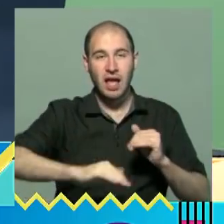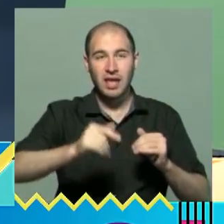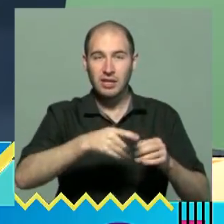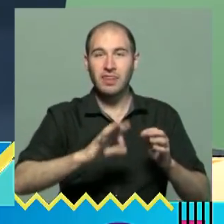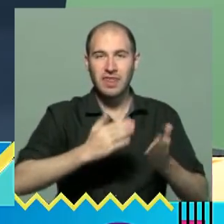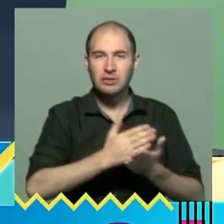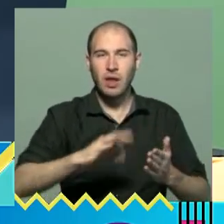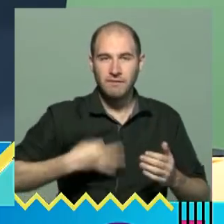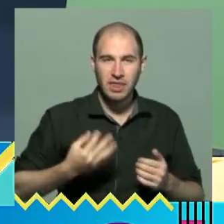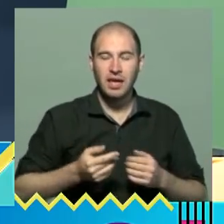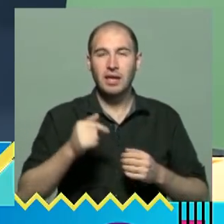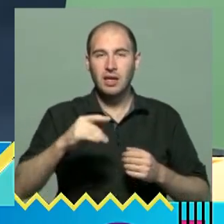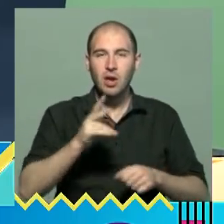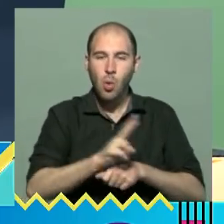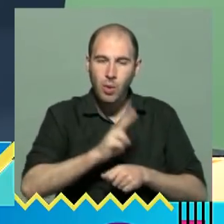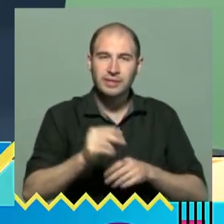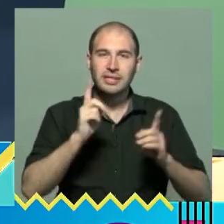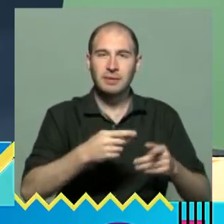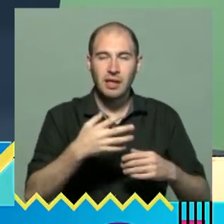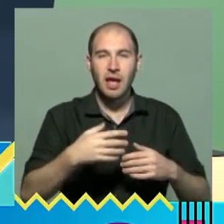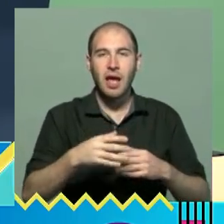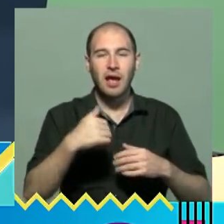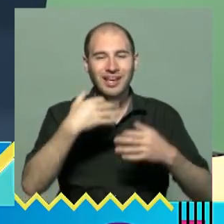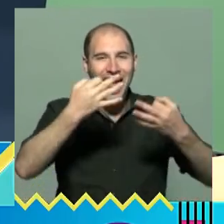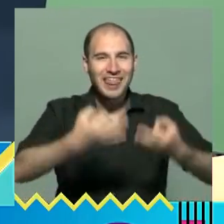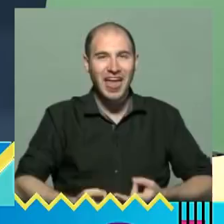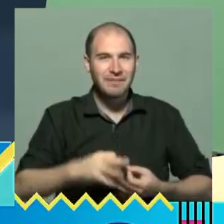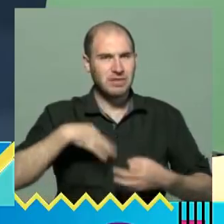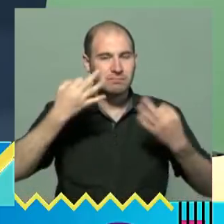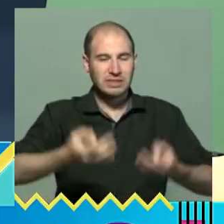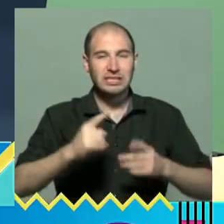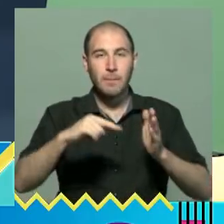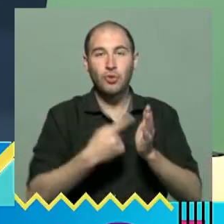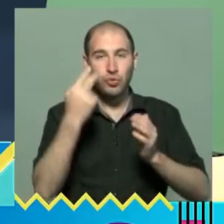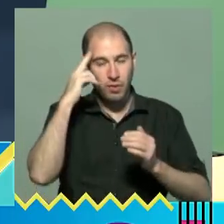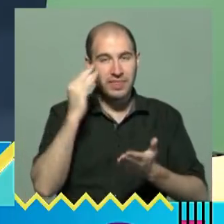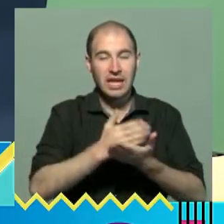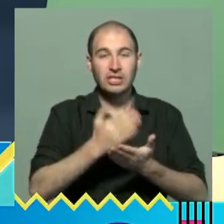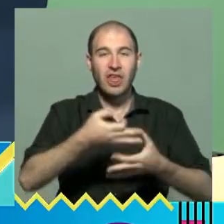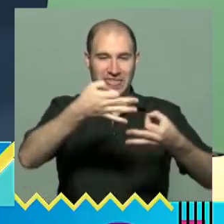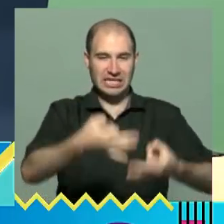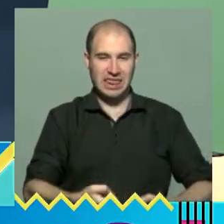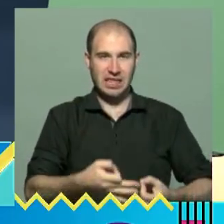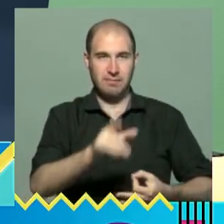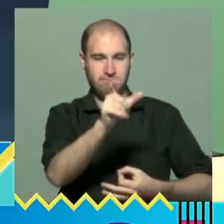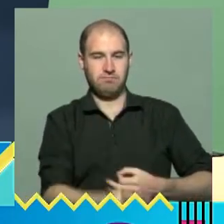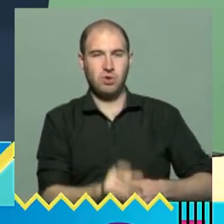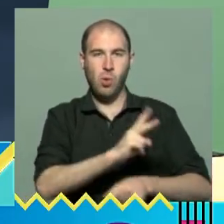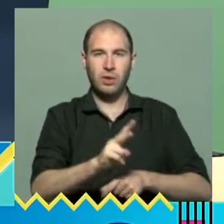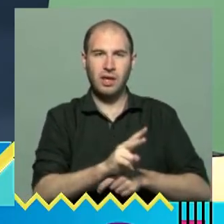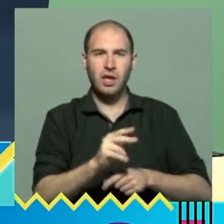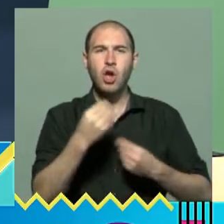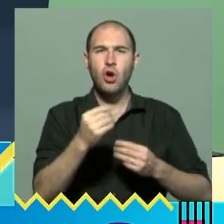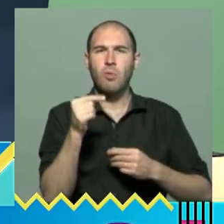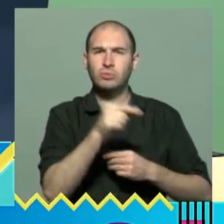la vida, a su disfrute, protección y a la obtención de una buena calidad de vida, y el artículo 9, derecho a la dignidad y a la integridad personal. ¿Cómo lo